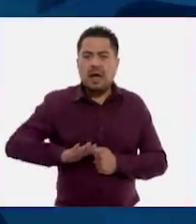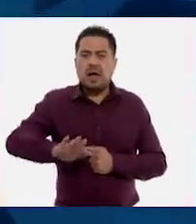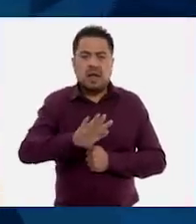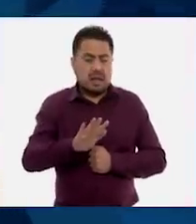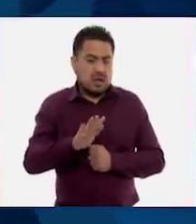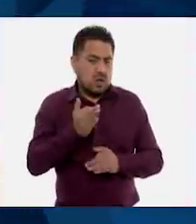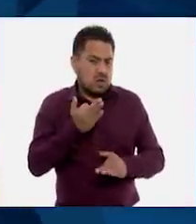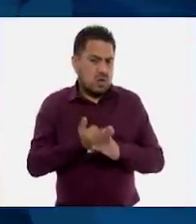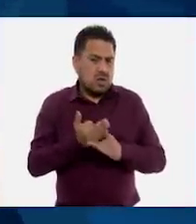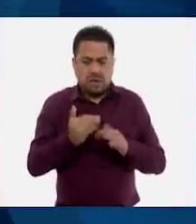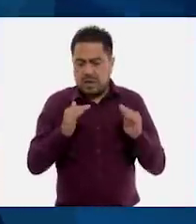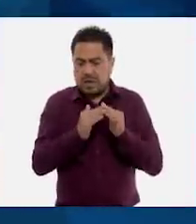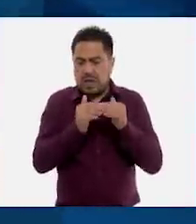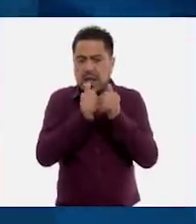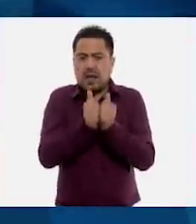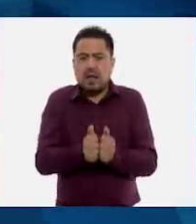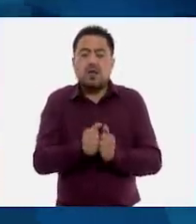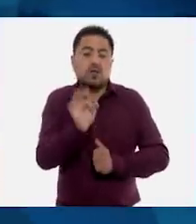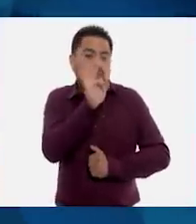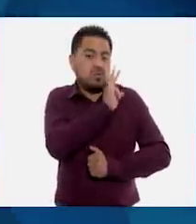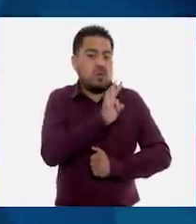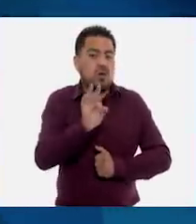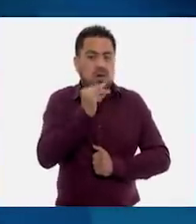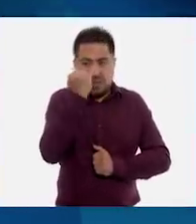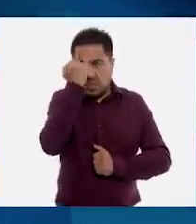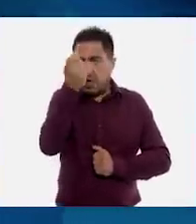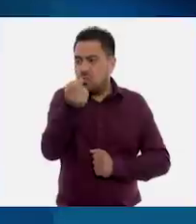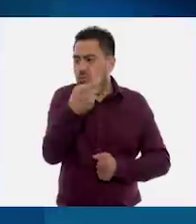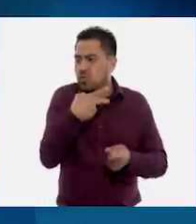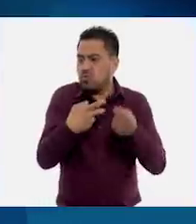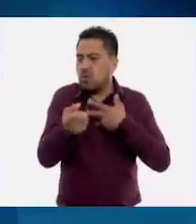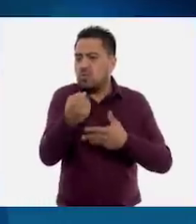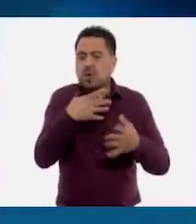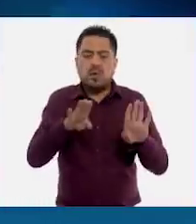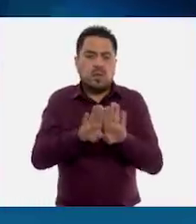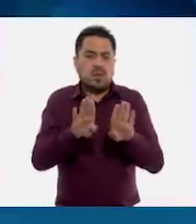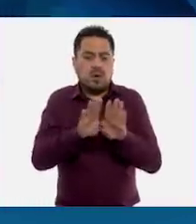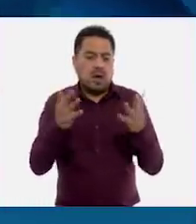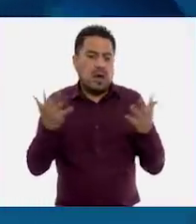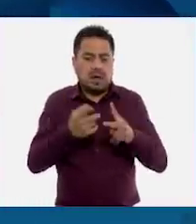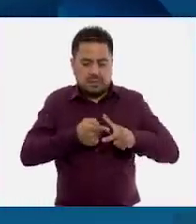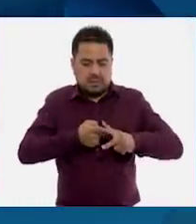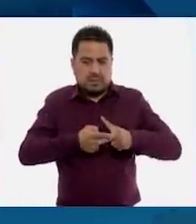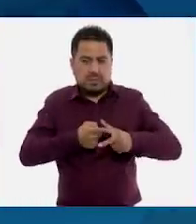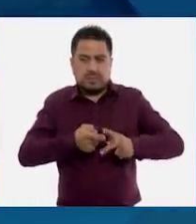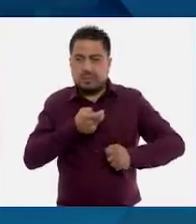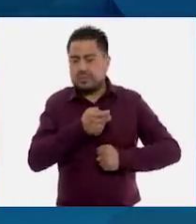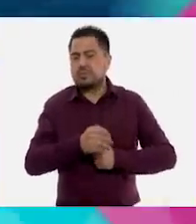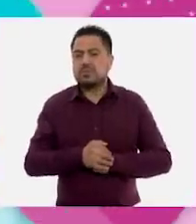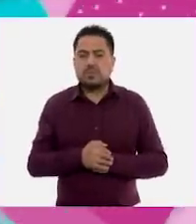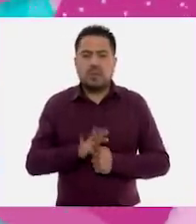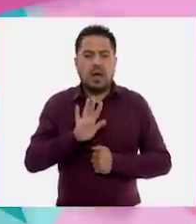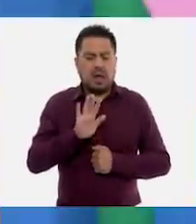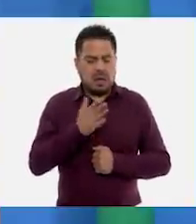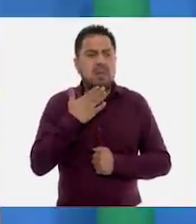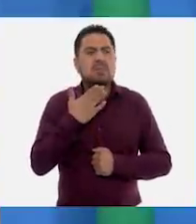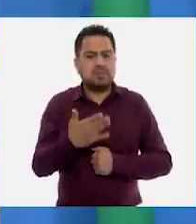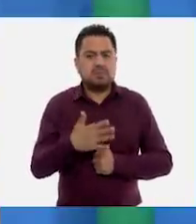alumnas que están en casa nos podrían dar ideas de cómo resolver esta situación.